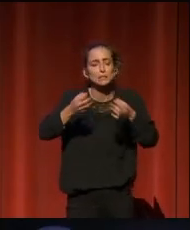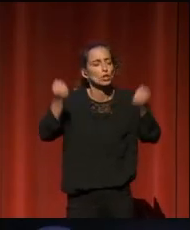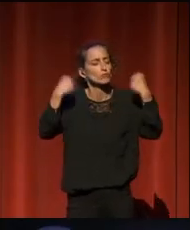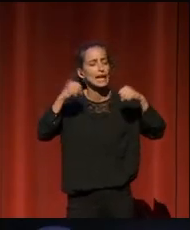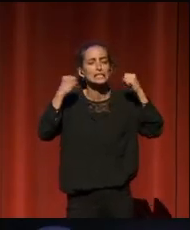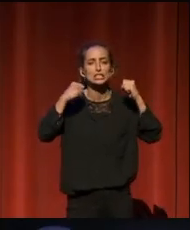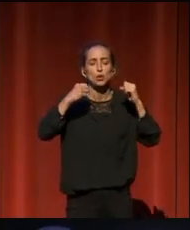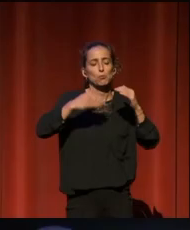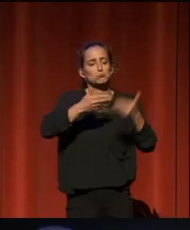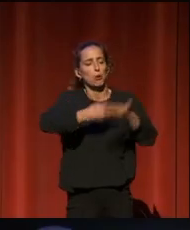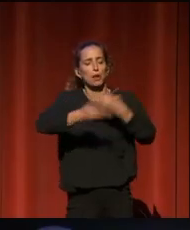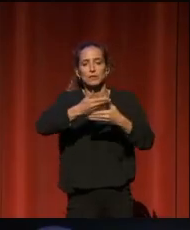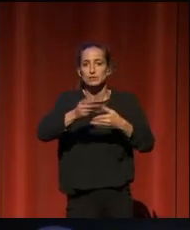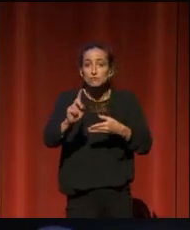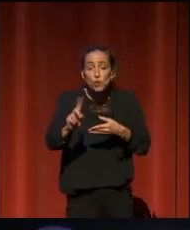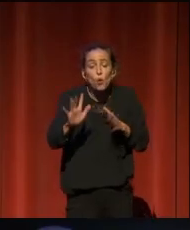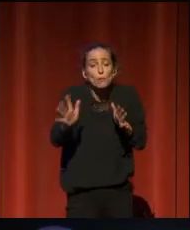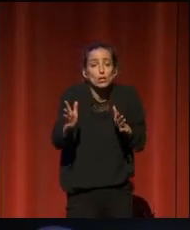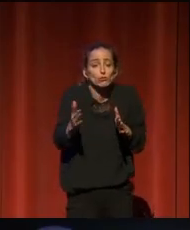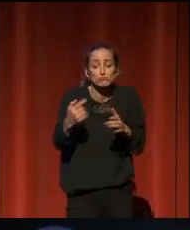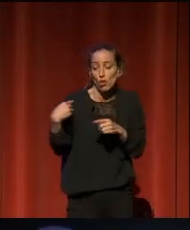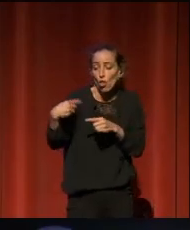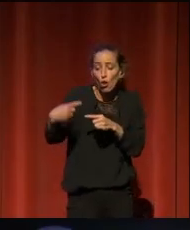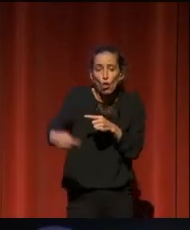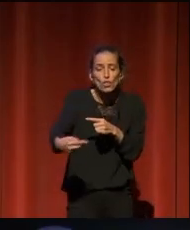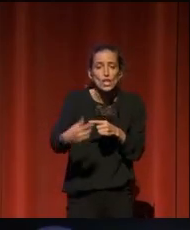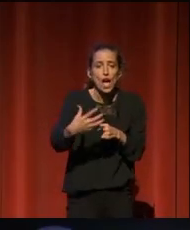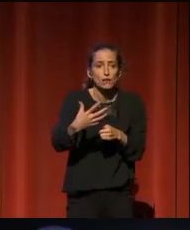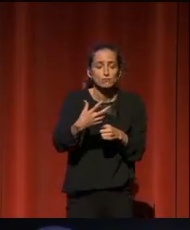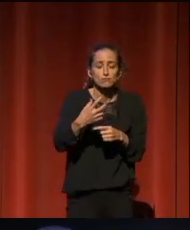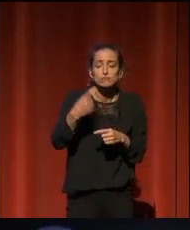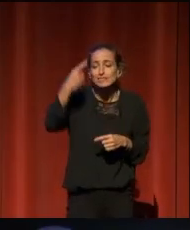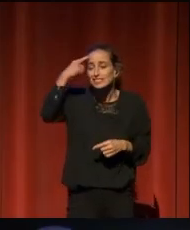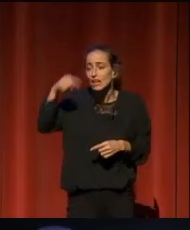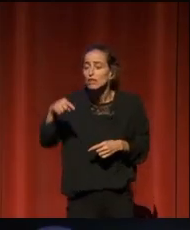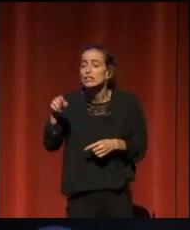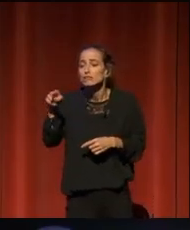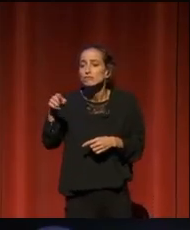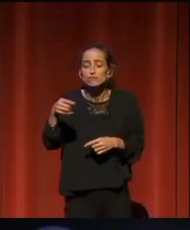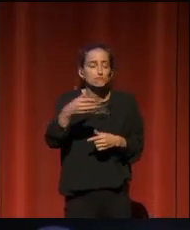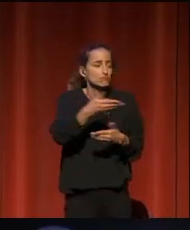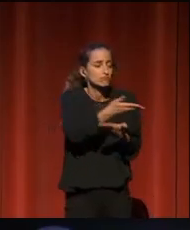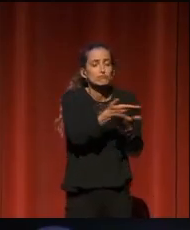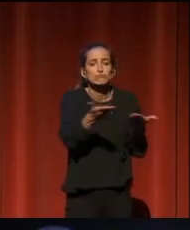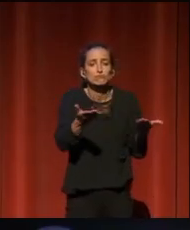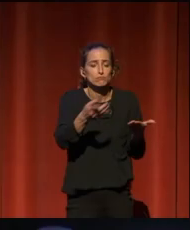al día mutuamente de de lo que de los puntos de fuertes de cada uno